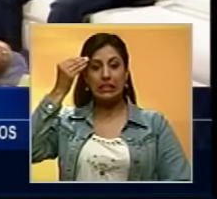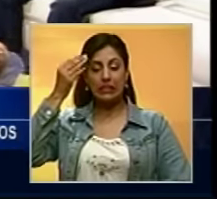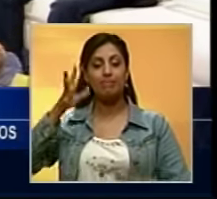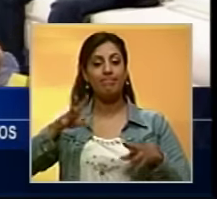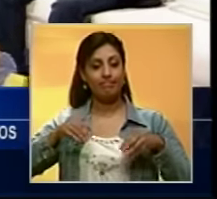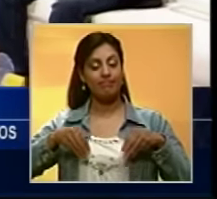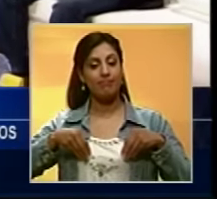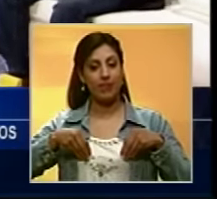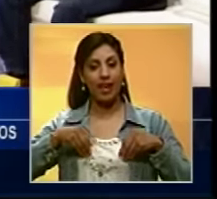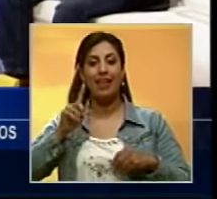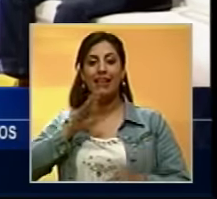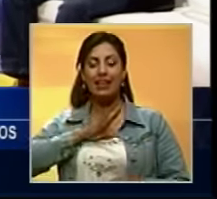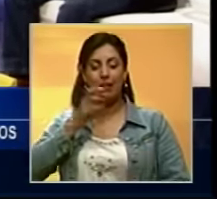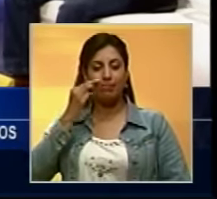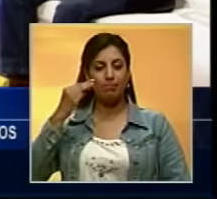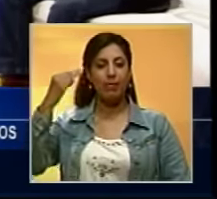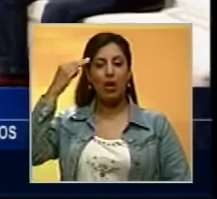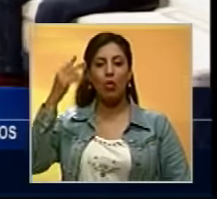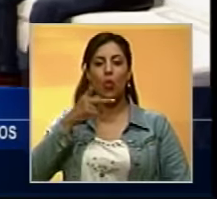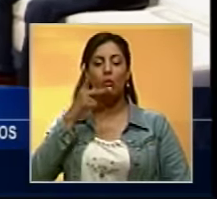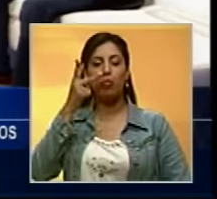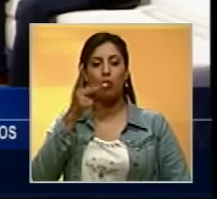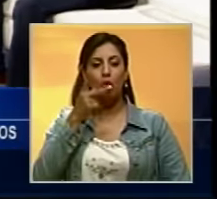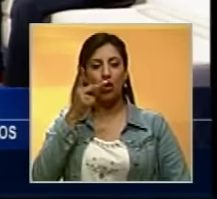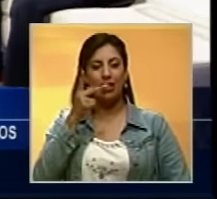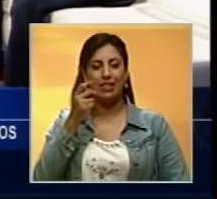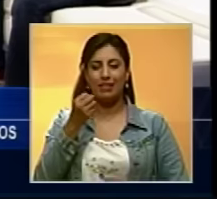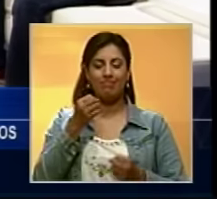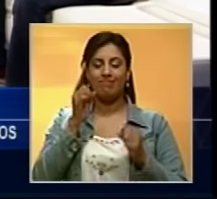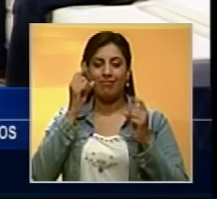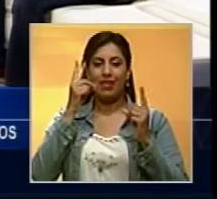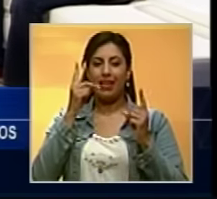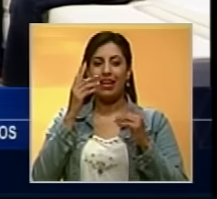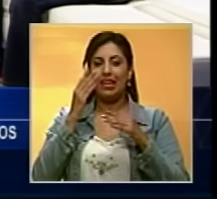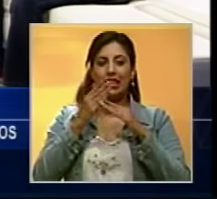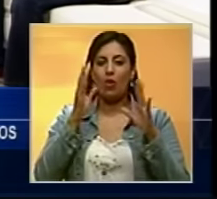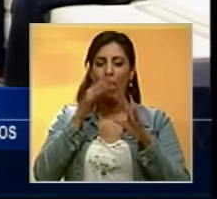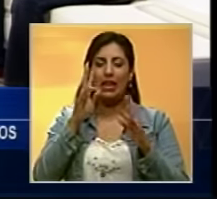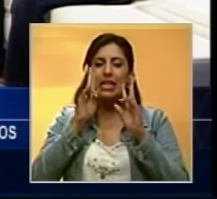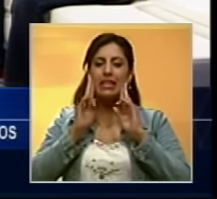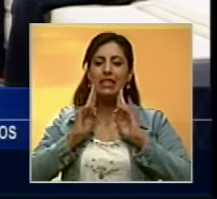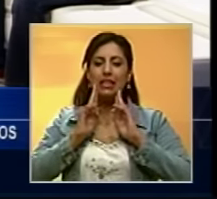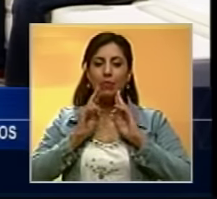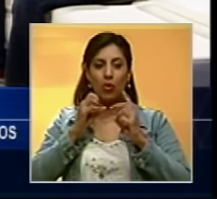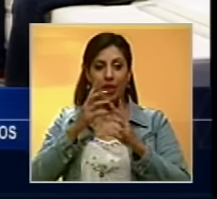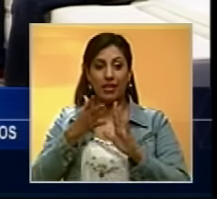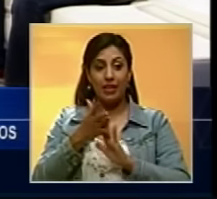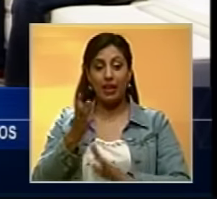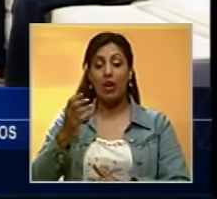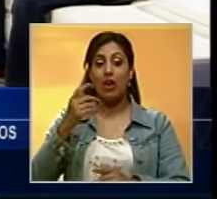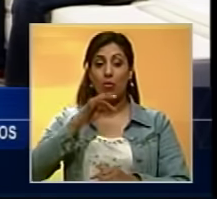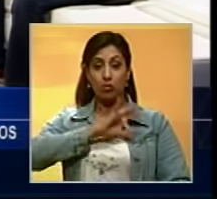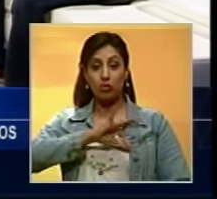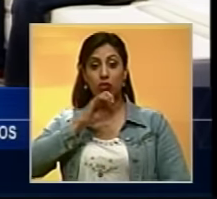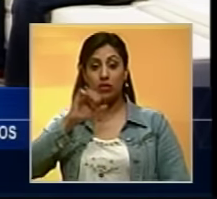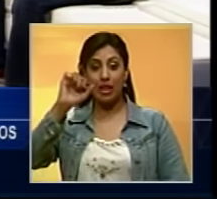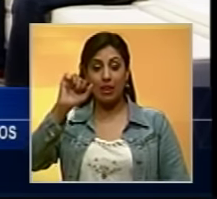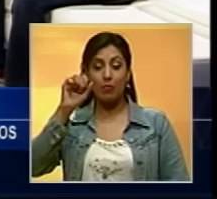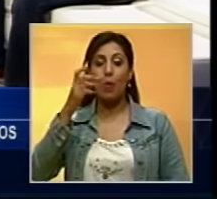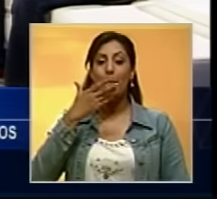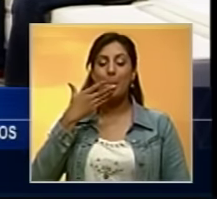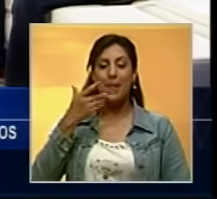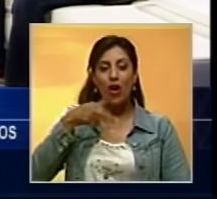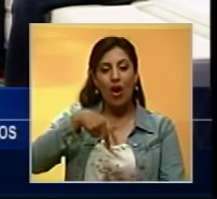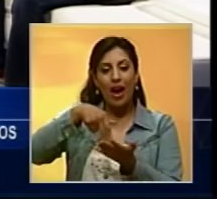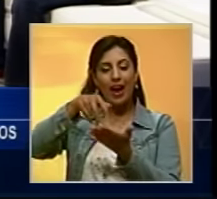asumió y tiene una madurez política incólume intachable transparente y dice que con el socialismo es el camino